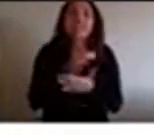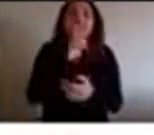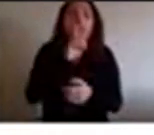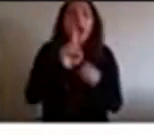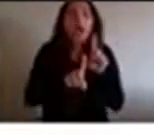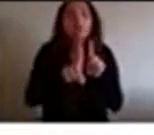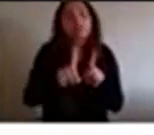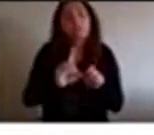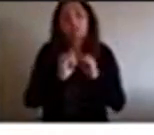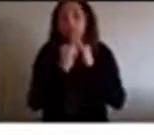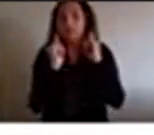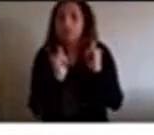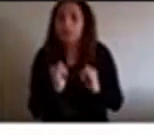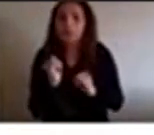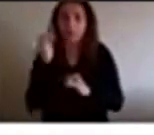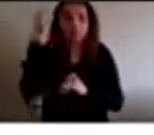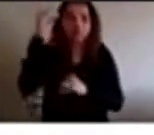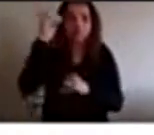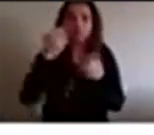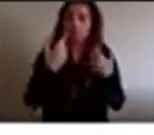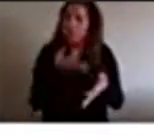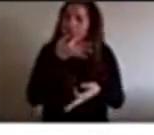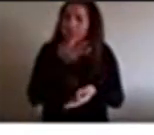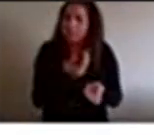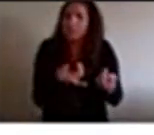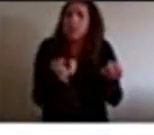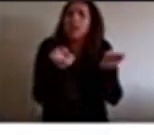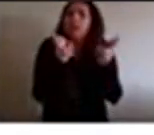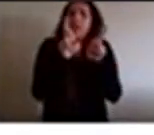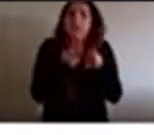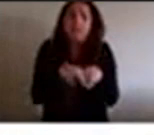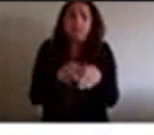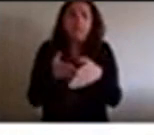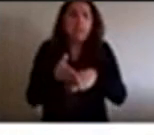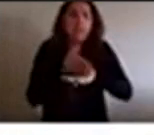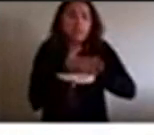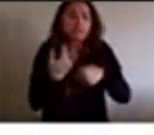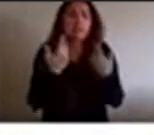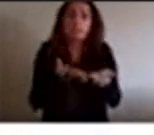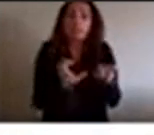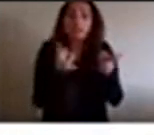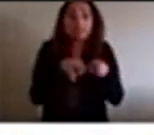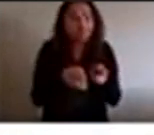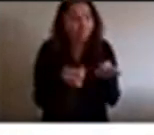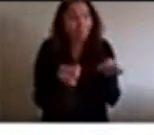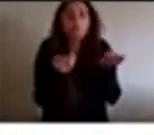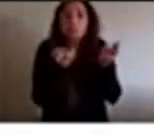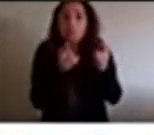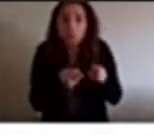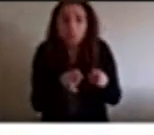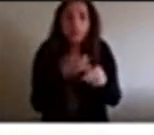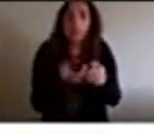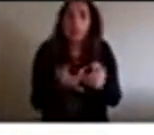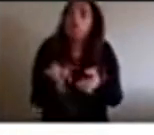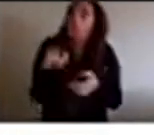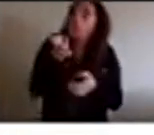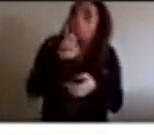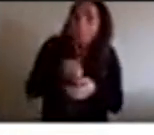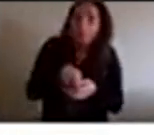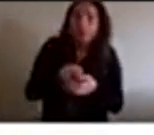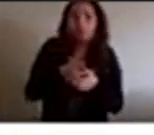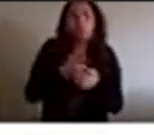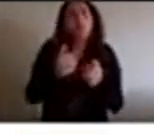discapacidad. Pero lo hemos dicho reiteradamente, yo creo que esto tenemos que seguirlo repitiendo, seguirlo reiterando. Cumplir con la ley